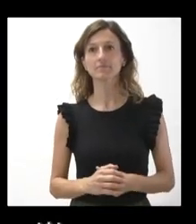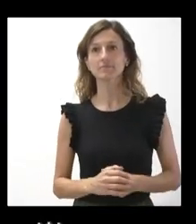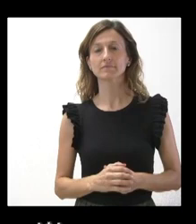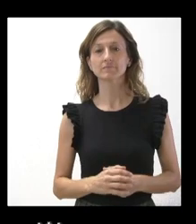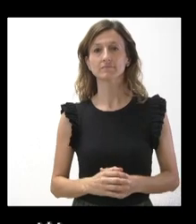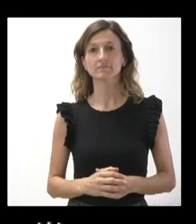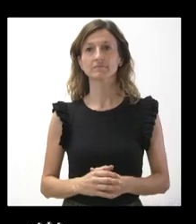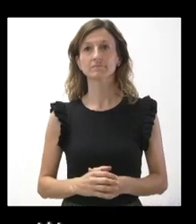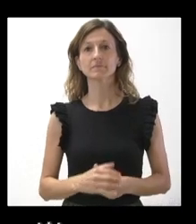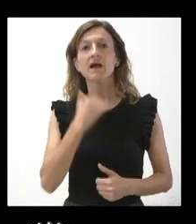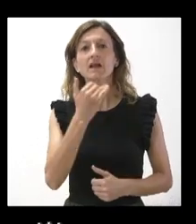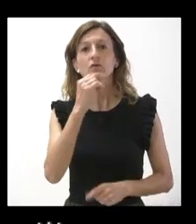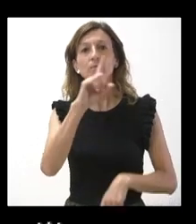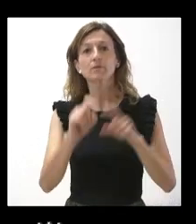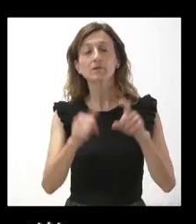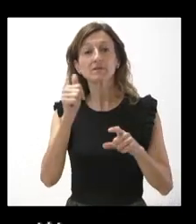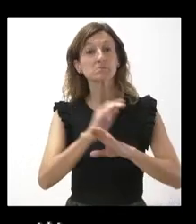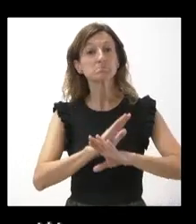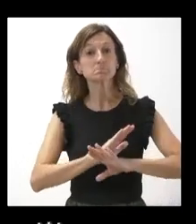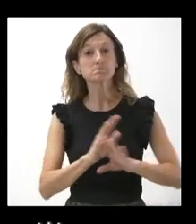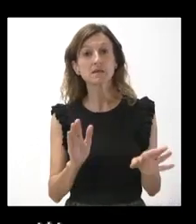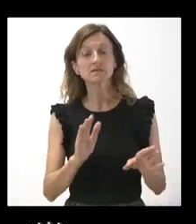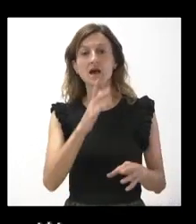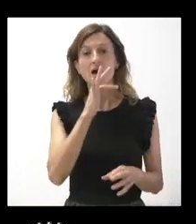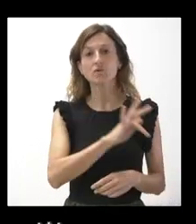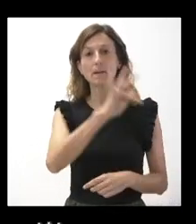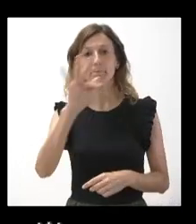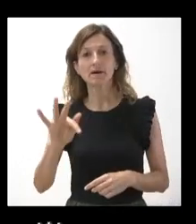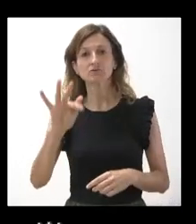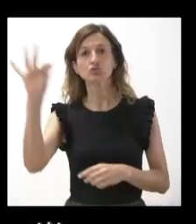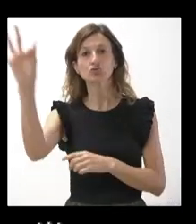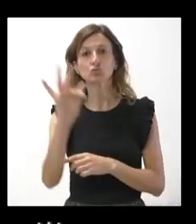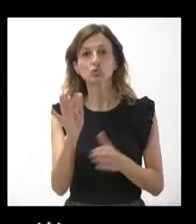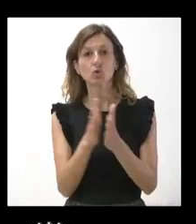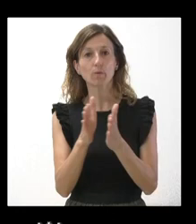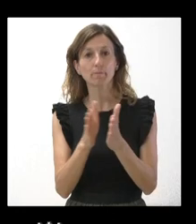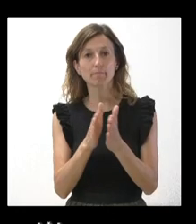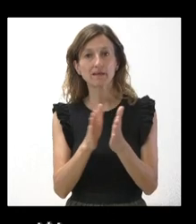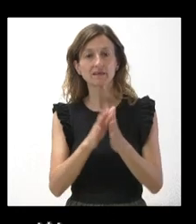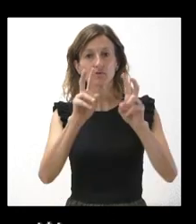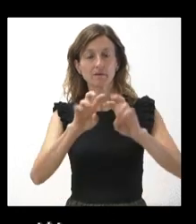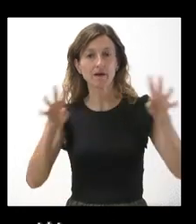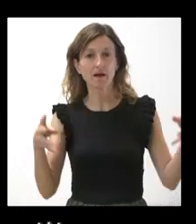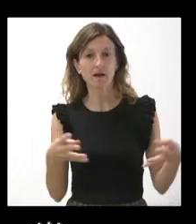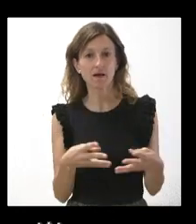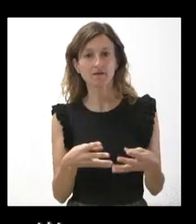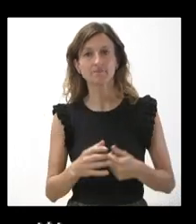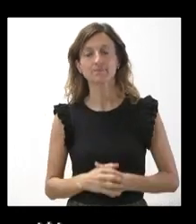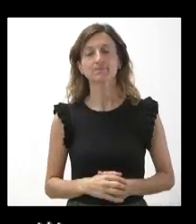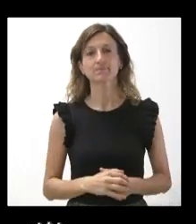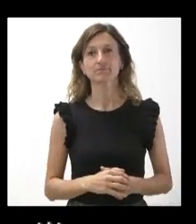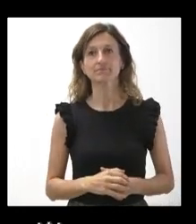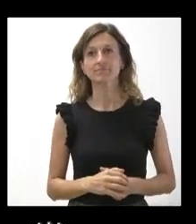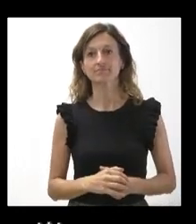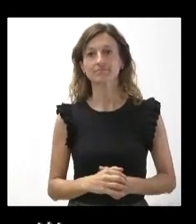¿Hay alguna pregunta más? Si no hay más preguntas, daríamos paso al turno de sus compañeros a través del mecanismo telemático. Eso